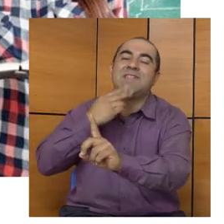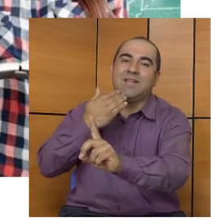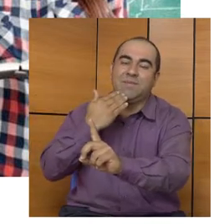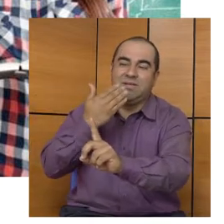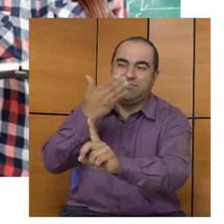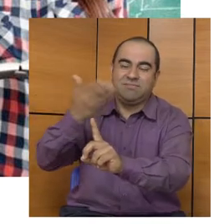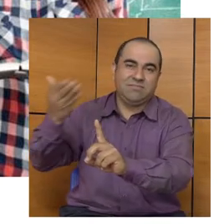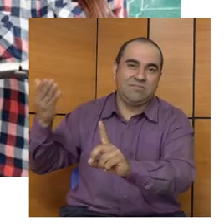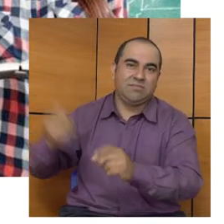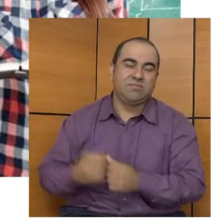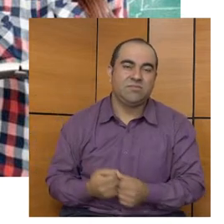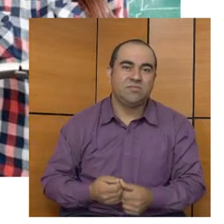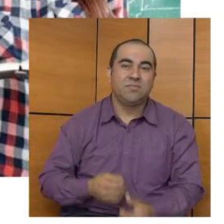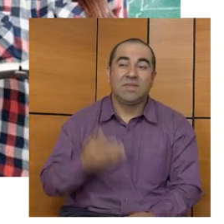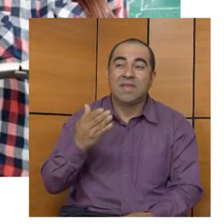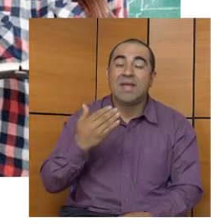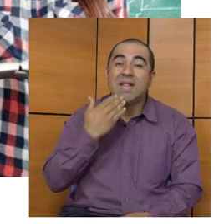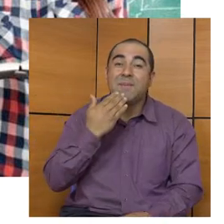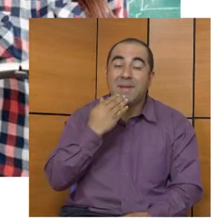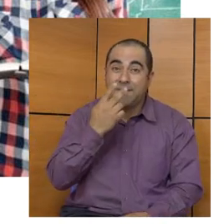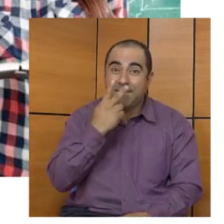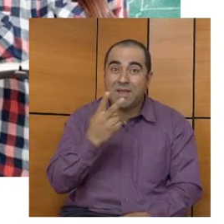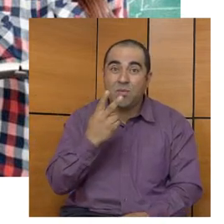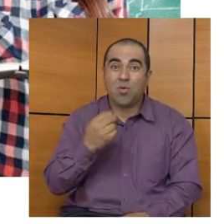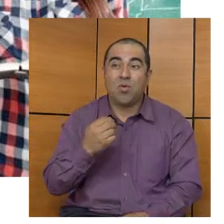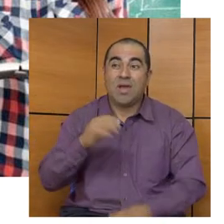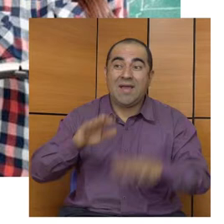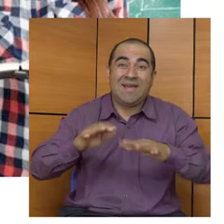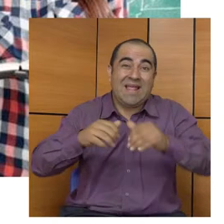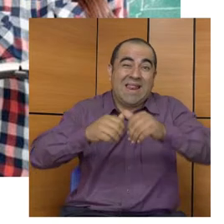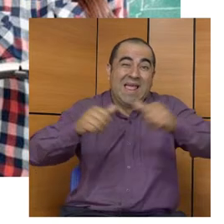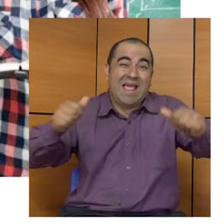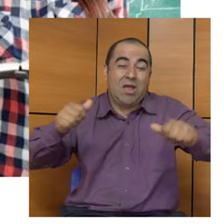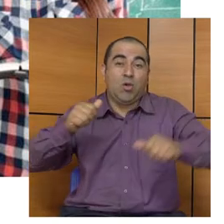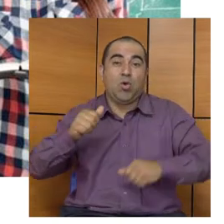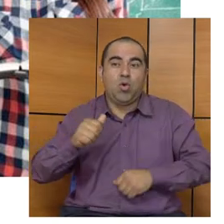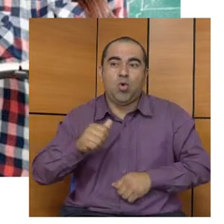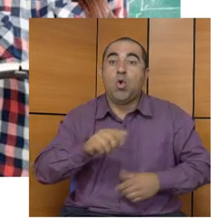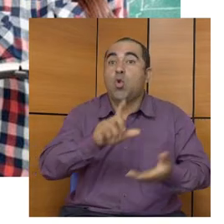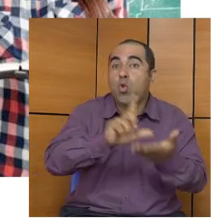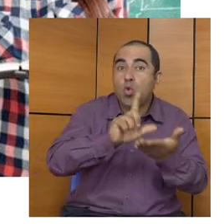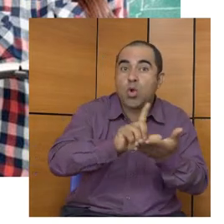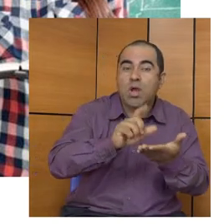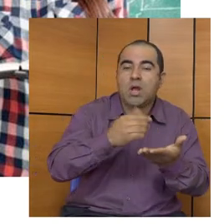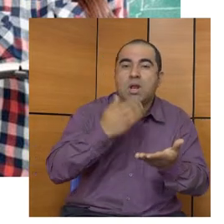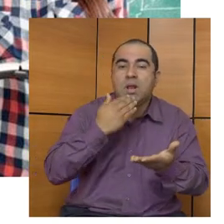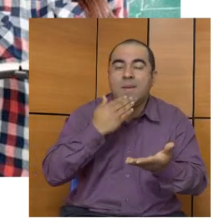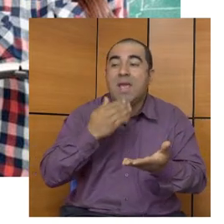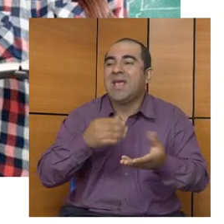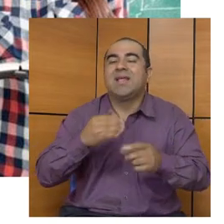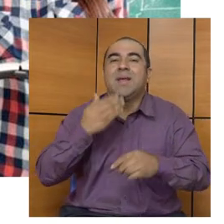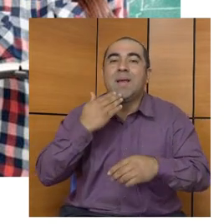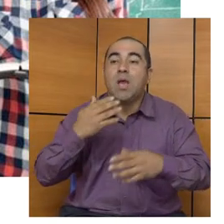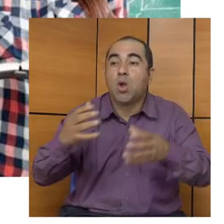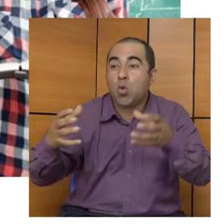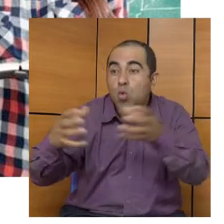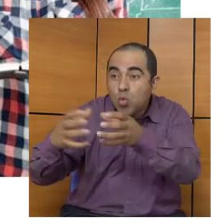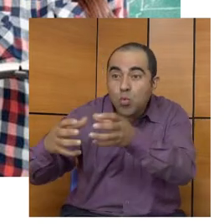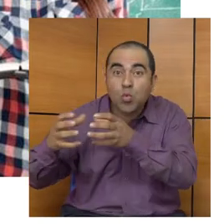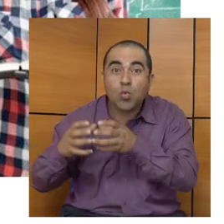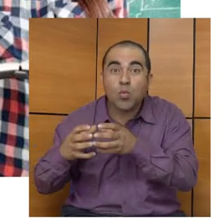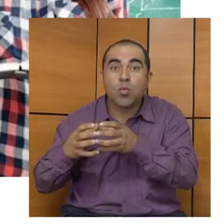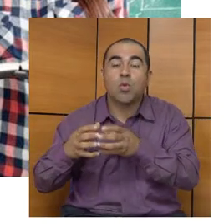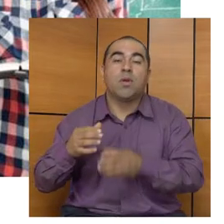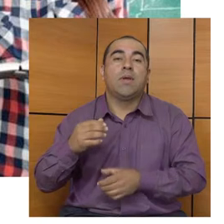Vimos también que las cuestiones demográficas, como pueden ser el género, como puede ser también la educación, como puede ser